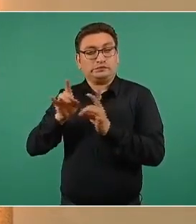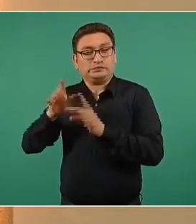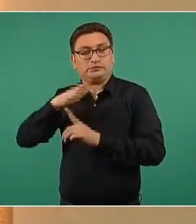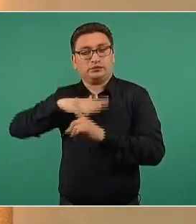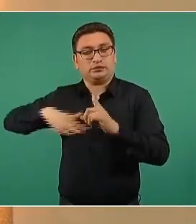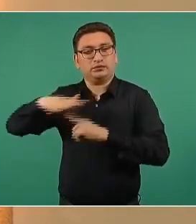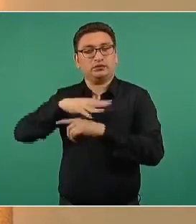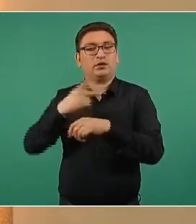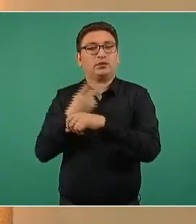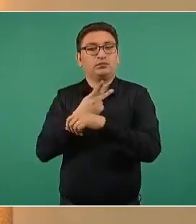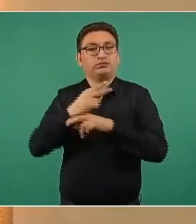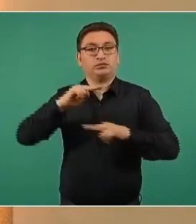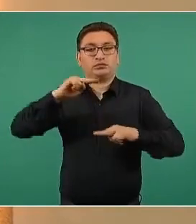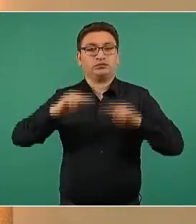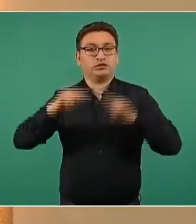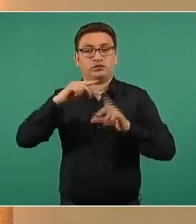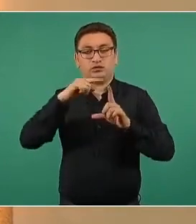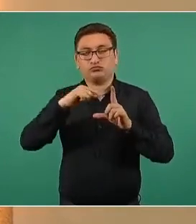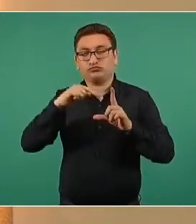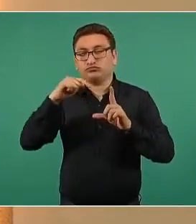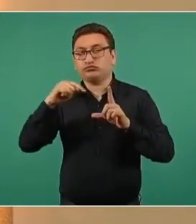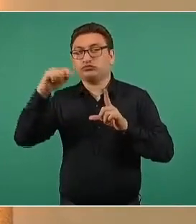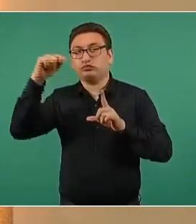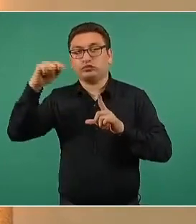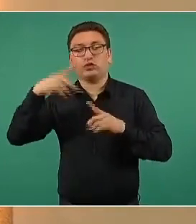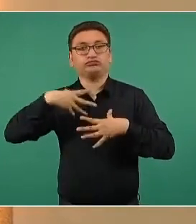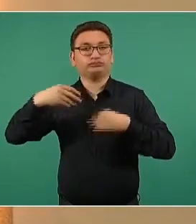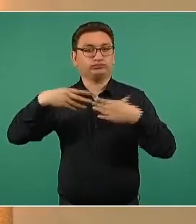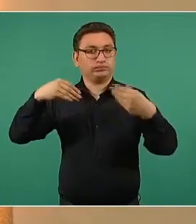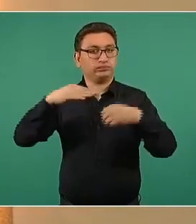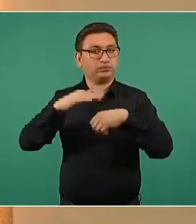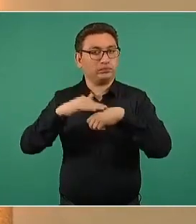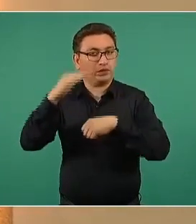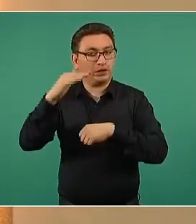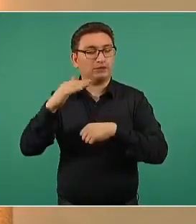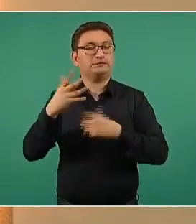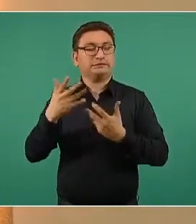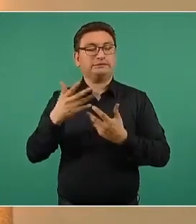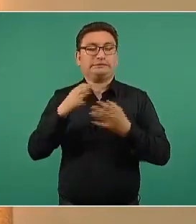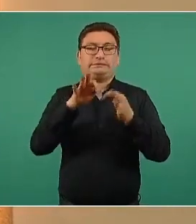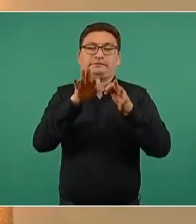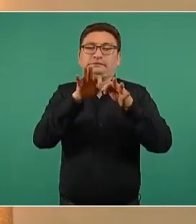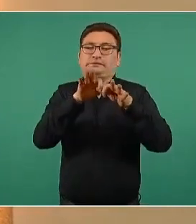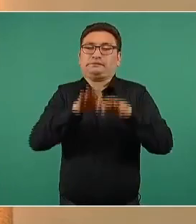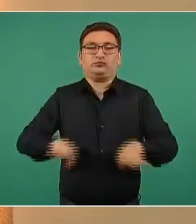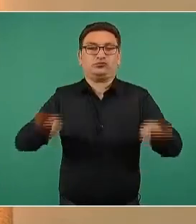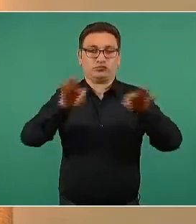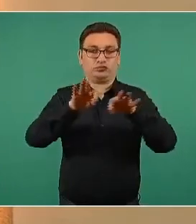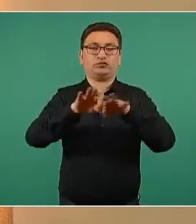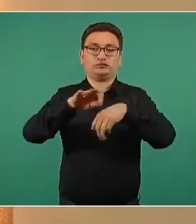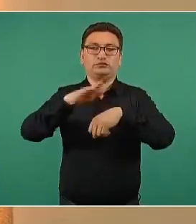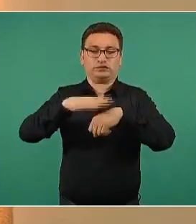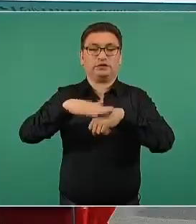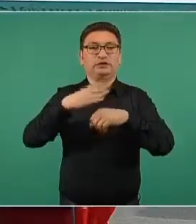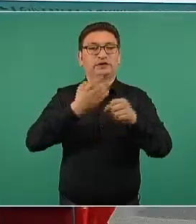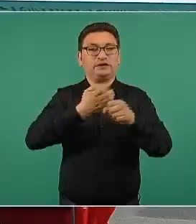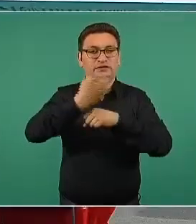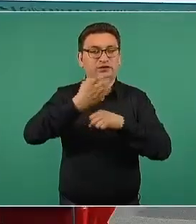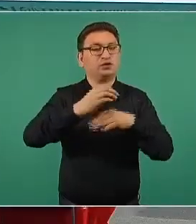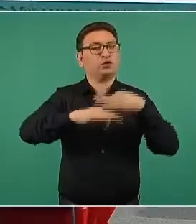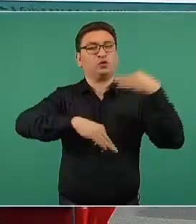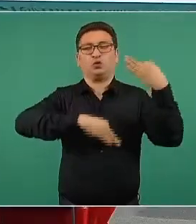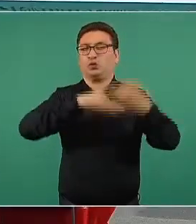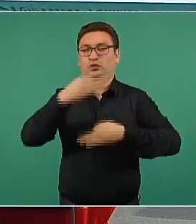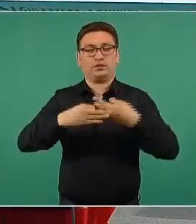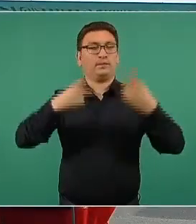observa un incremento de casos, y por ende pues es sumamente importante que todos los estados y